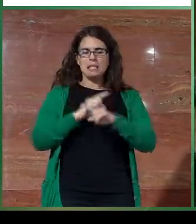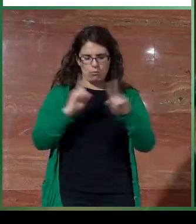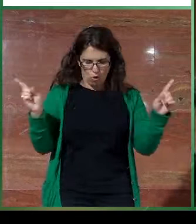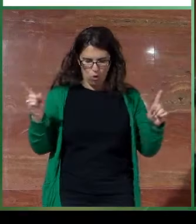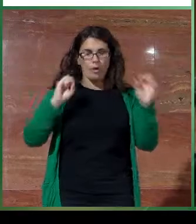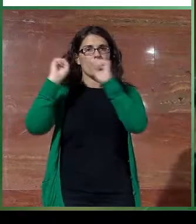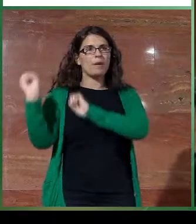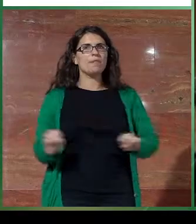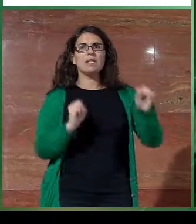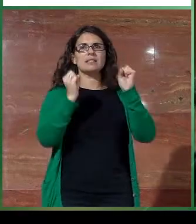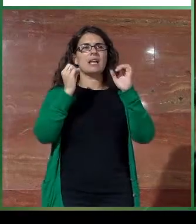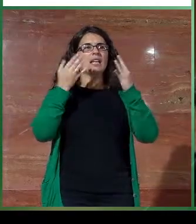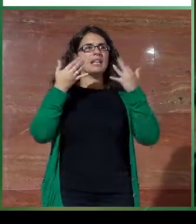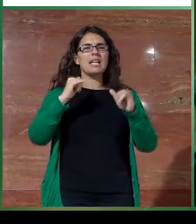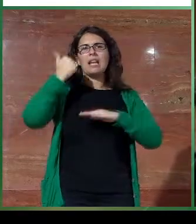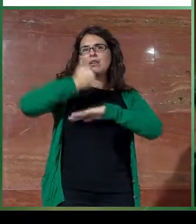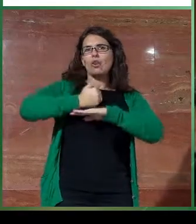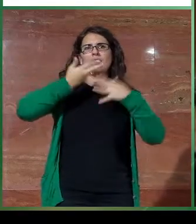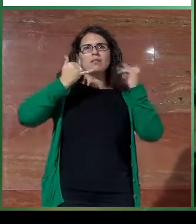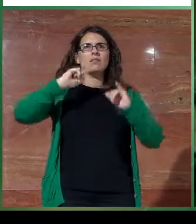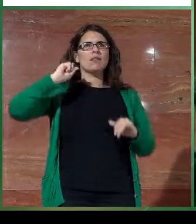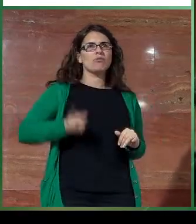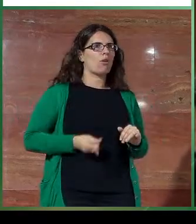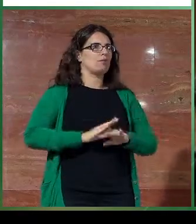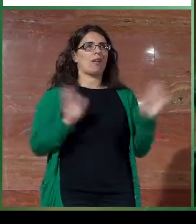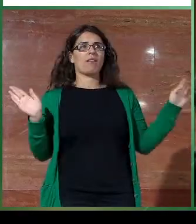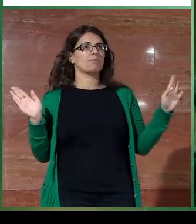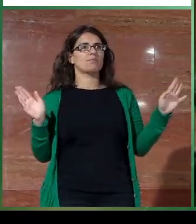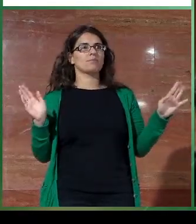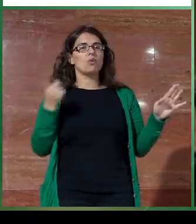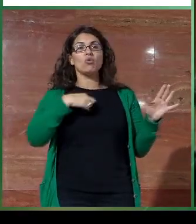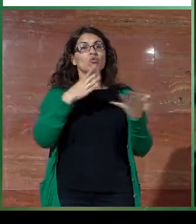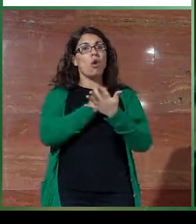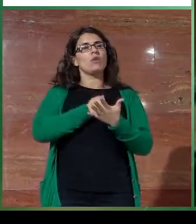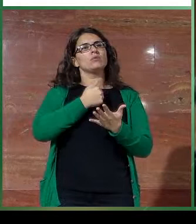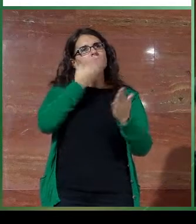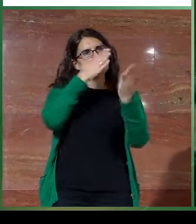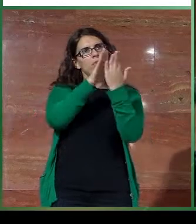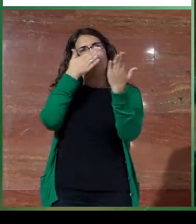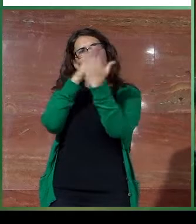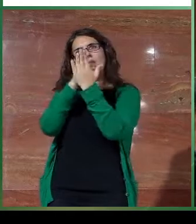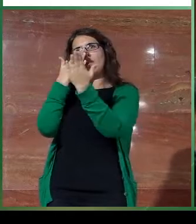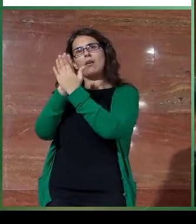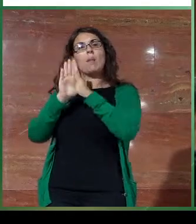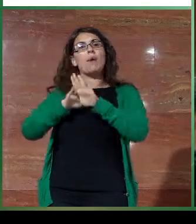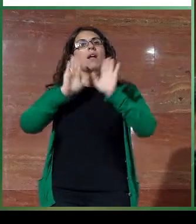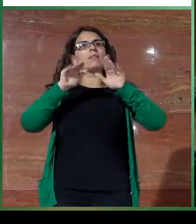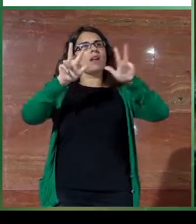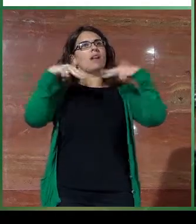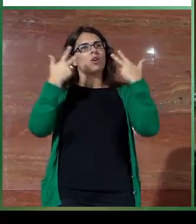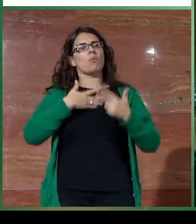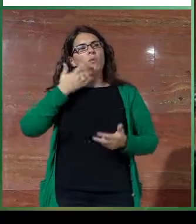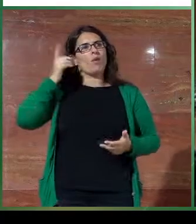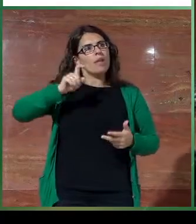de los rectores, vicerrectores, etcétera, a todos los que nos tenemos que enfrentar para que de alguna manera podamos, como docentes y como